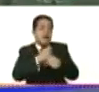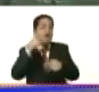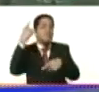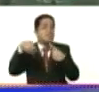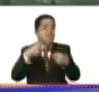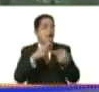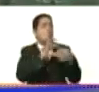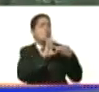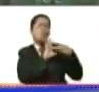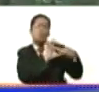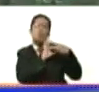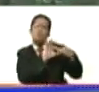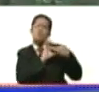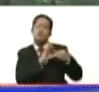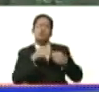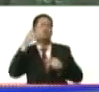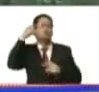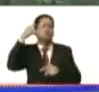diaria,